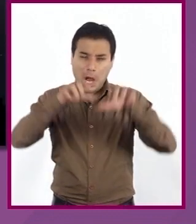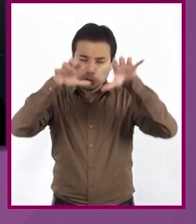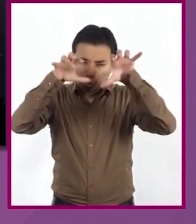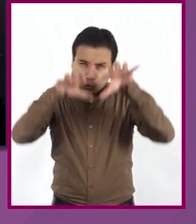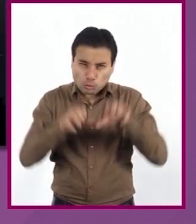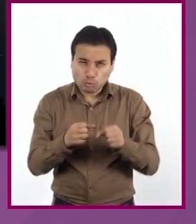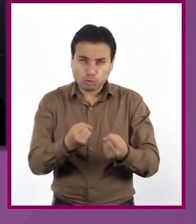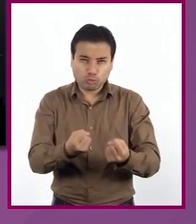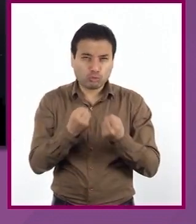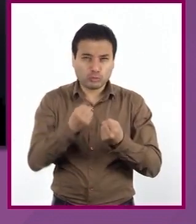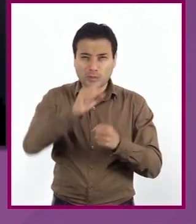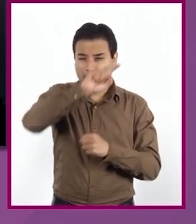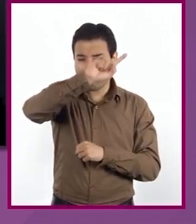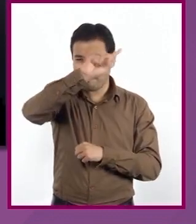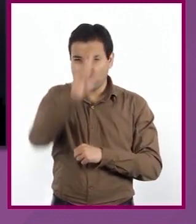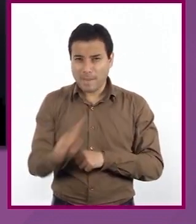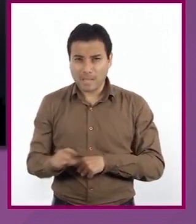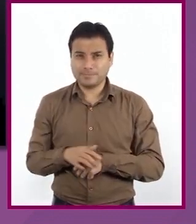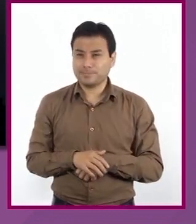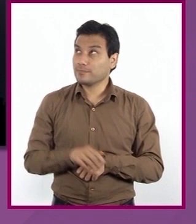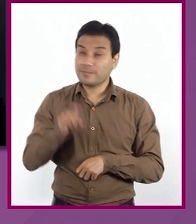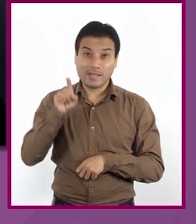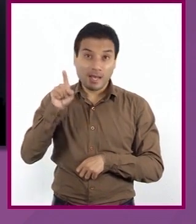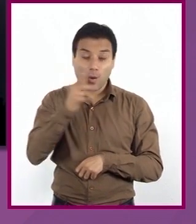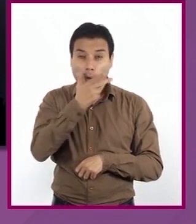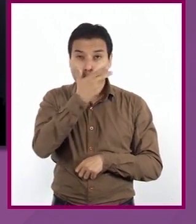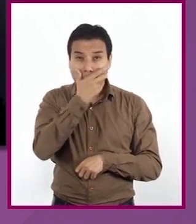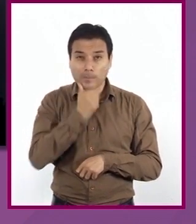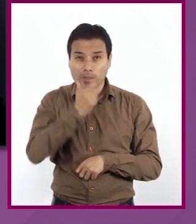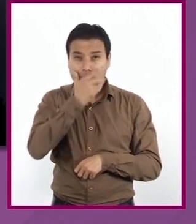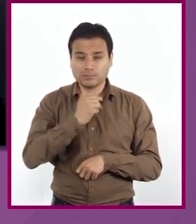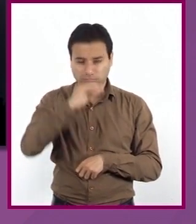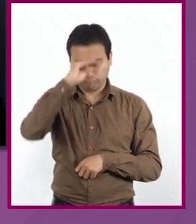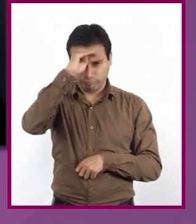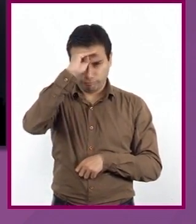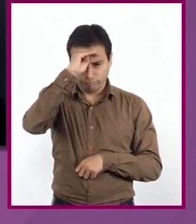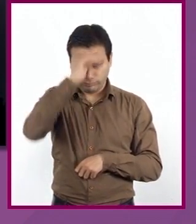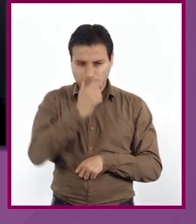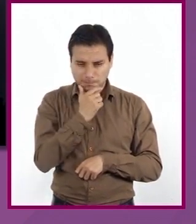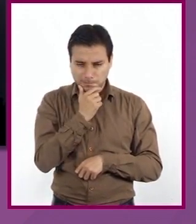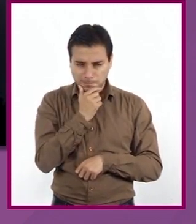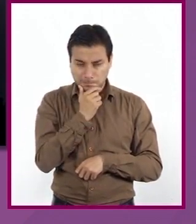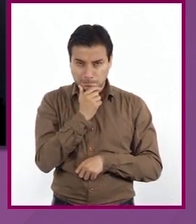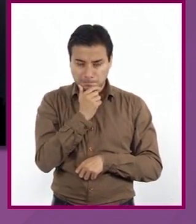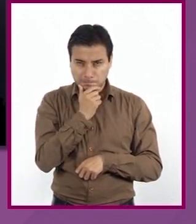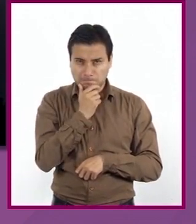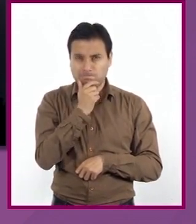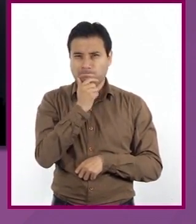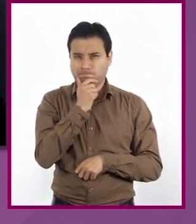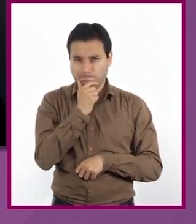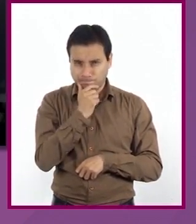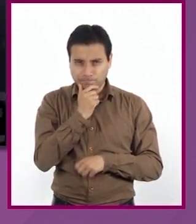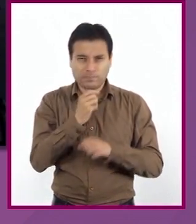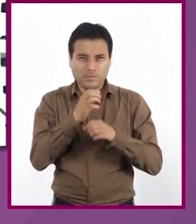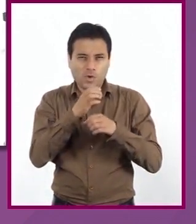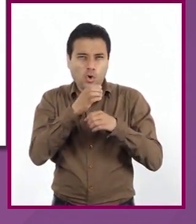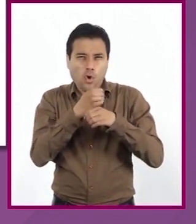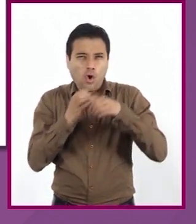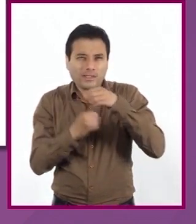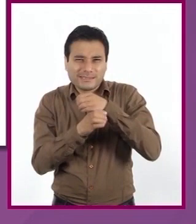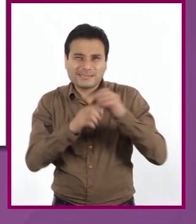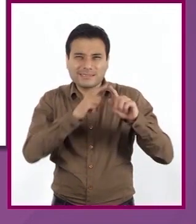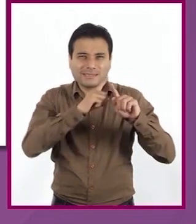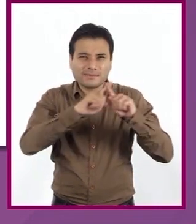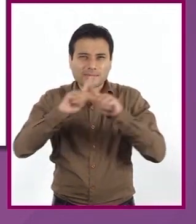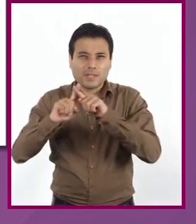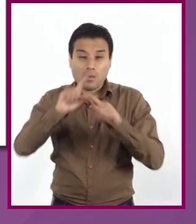tormentoso, Franklin decidió que era el día en el que comprobaría la explicación que suponía sobre los fenómenos de los rayos en el